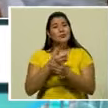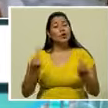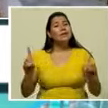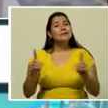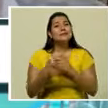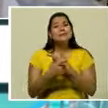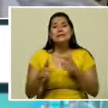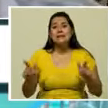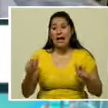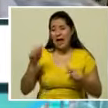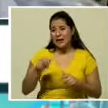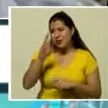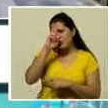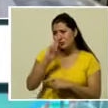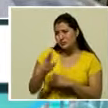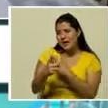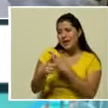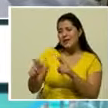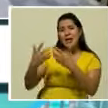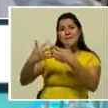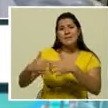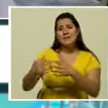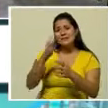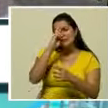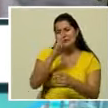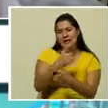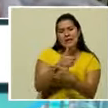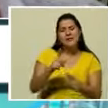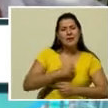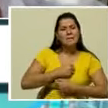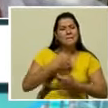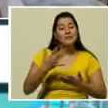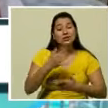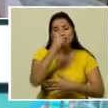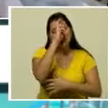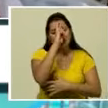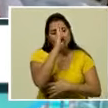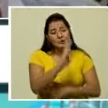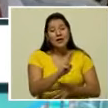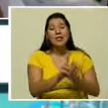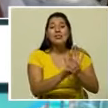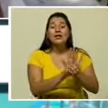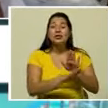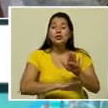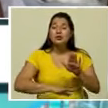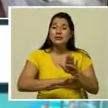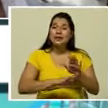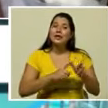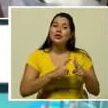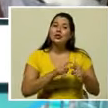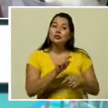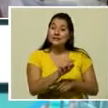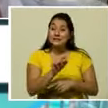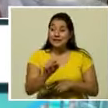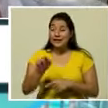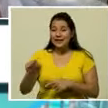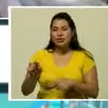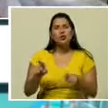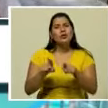donde se respeta la libertad de empresa, la libertad de expresión, los derechos fundamentales. Entonces, esto también manda una señal al